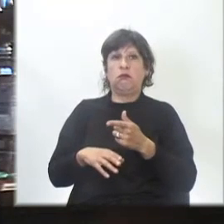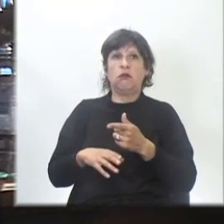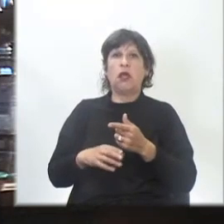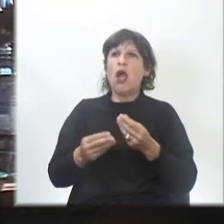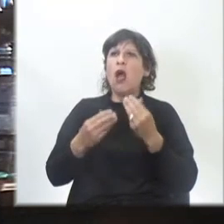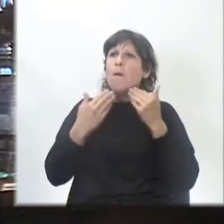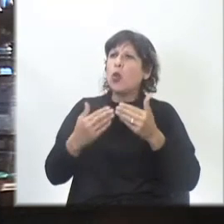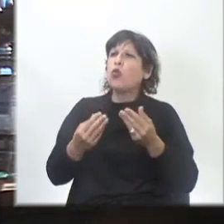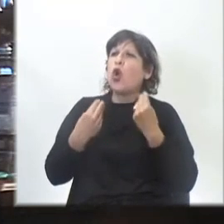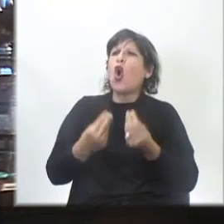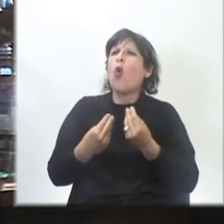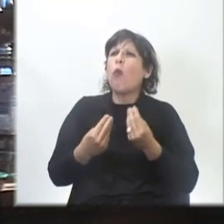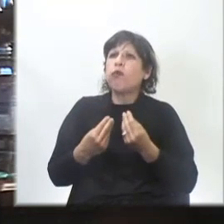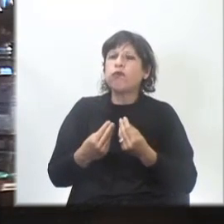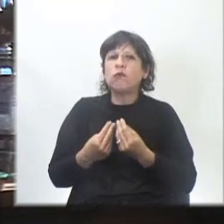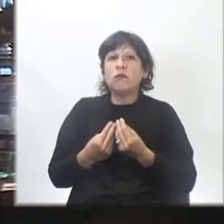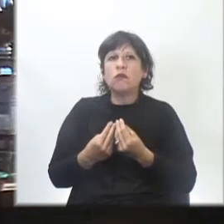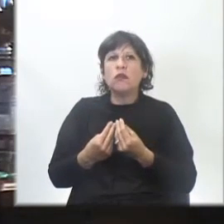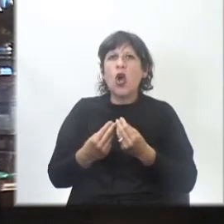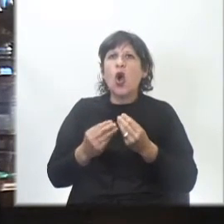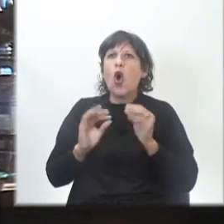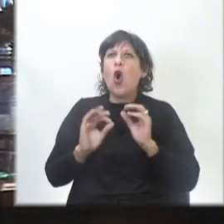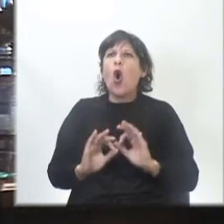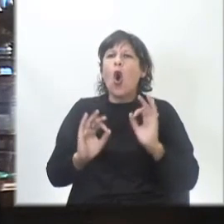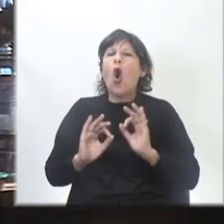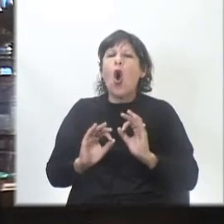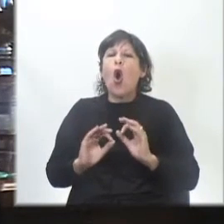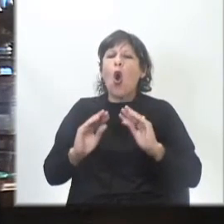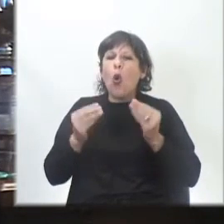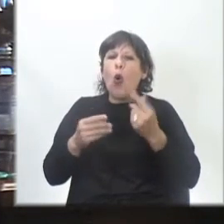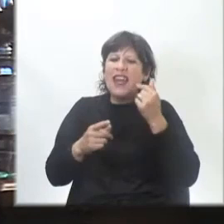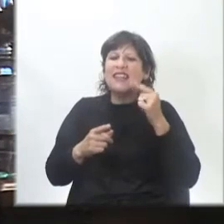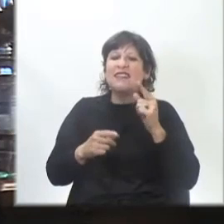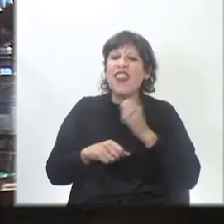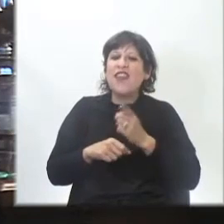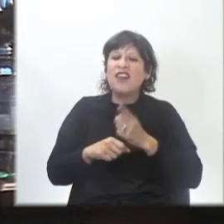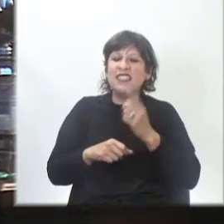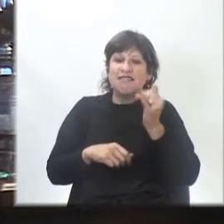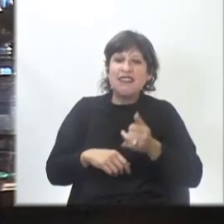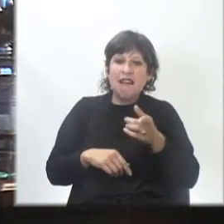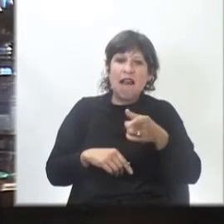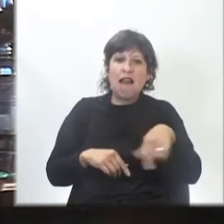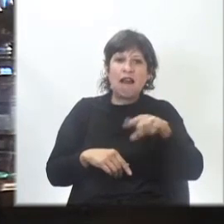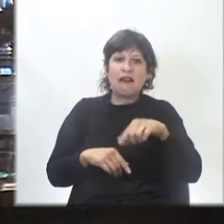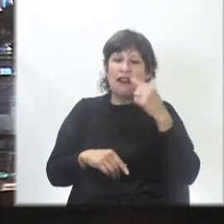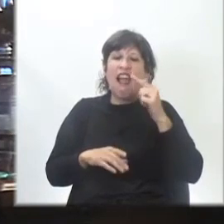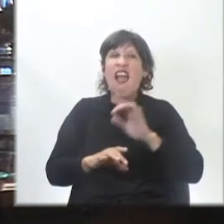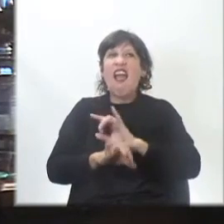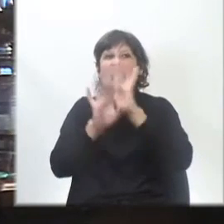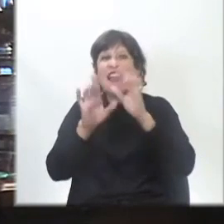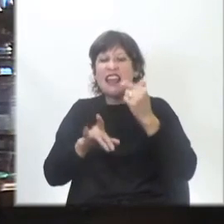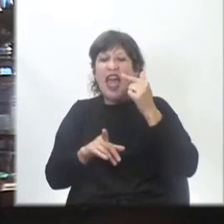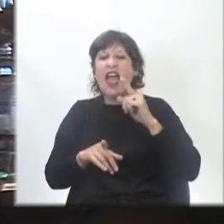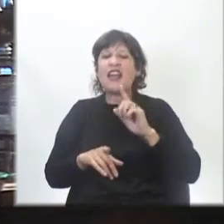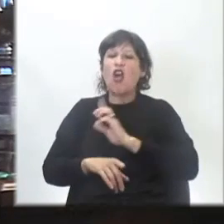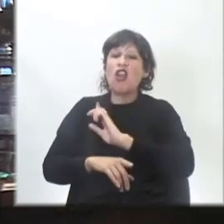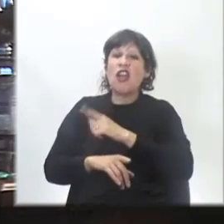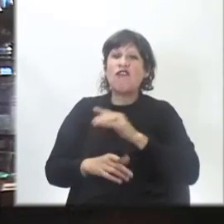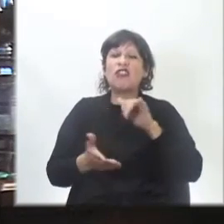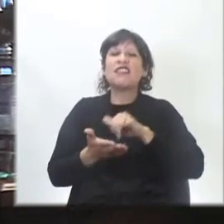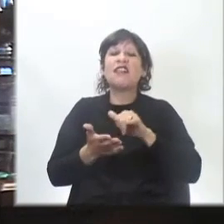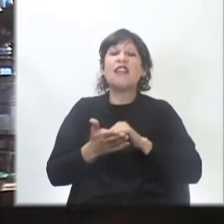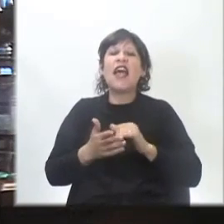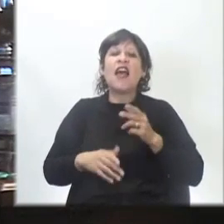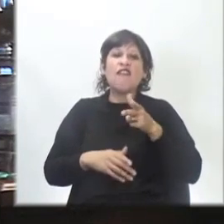¿cómo es o cuáles deberían tener claro la Fuerza Aérea la fecha de